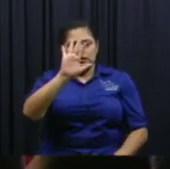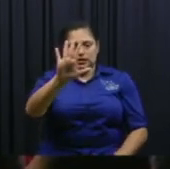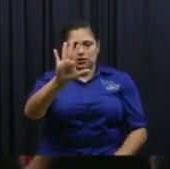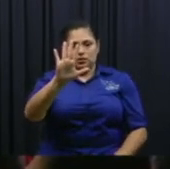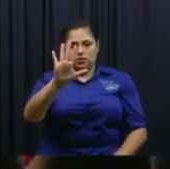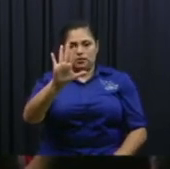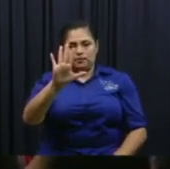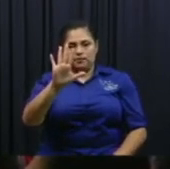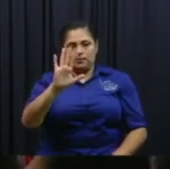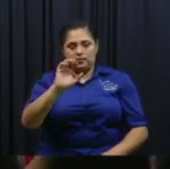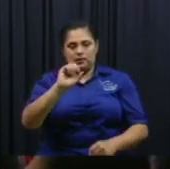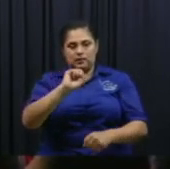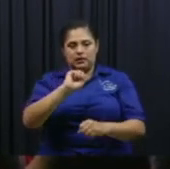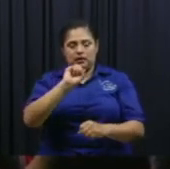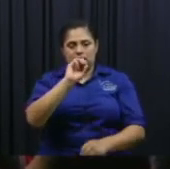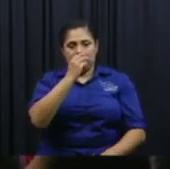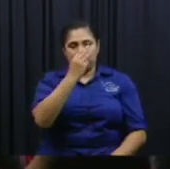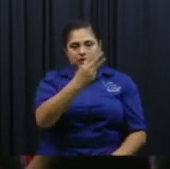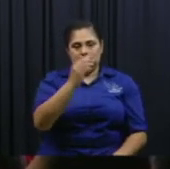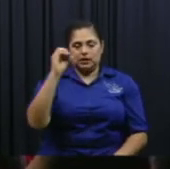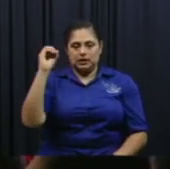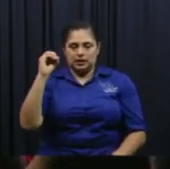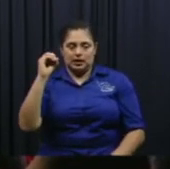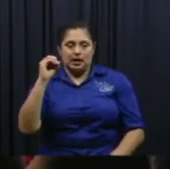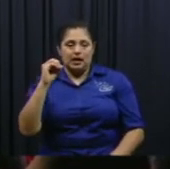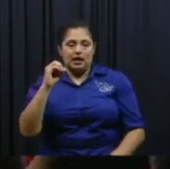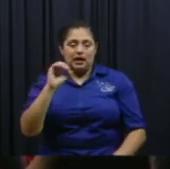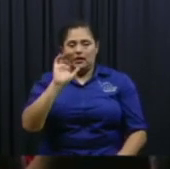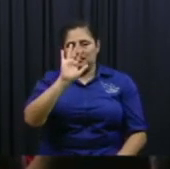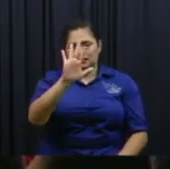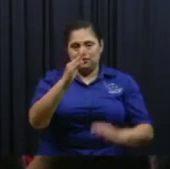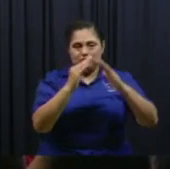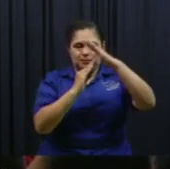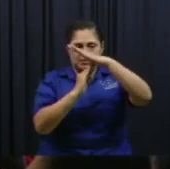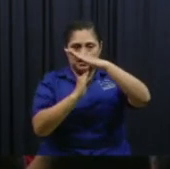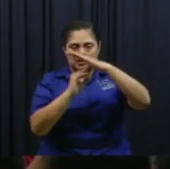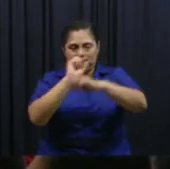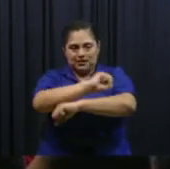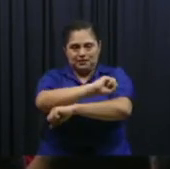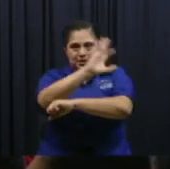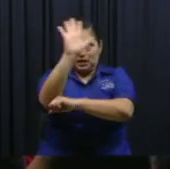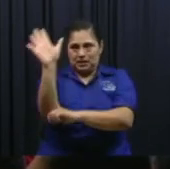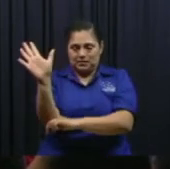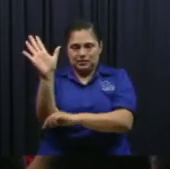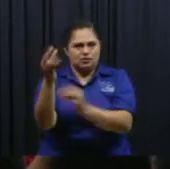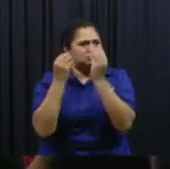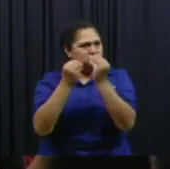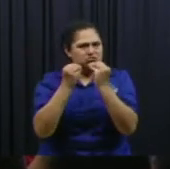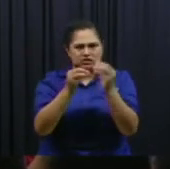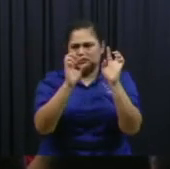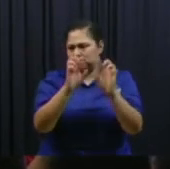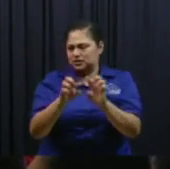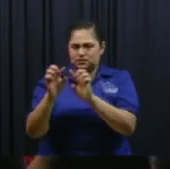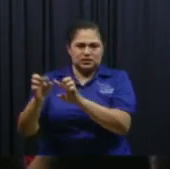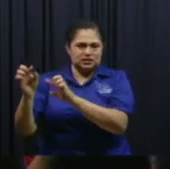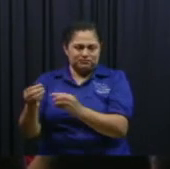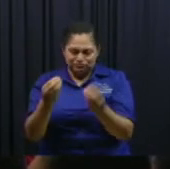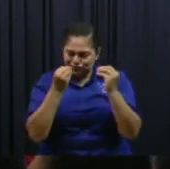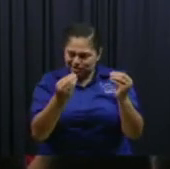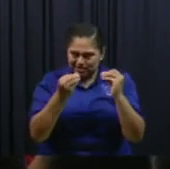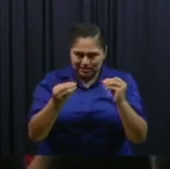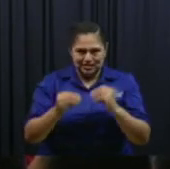montón de gente hermano todos los días a las cinco y media de la mañana es un montón de gente montó